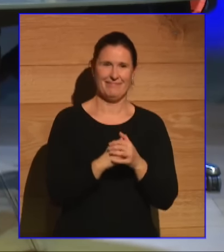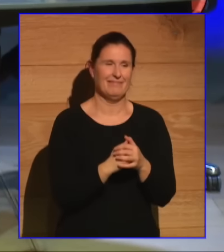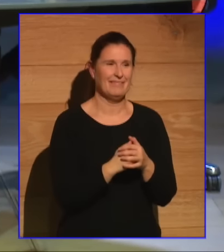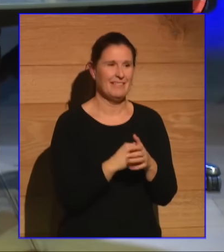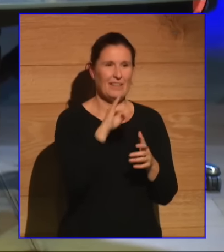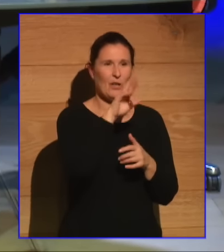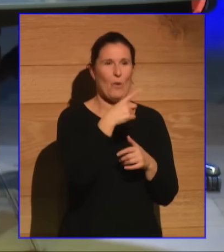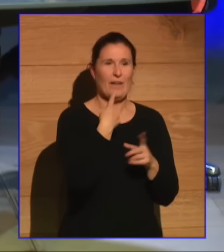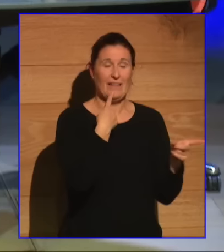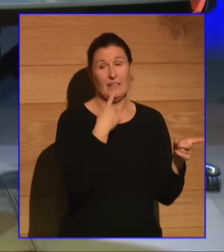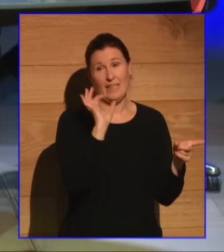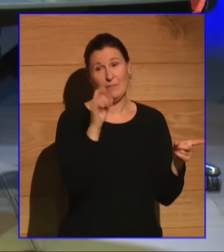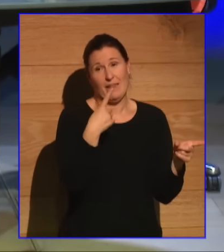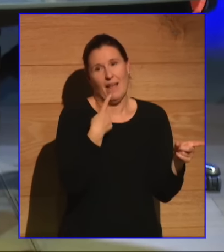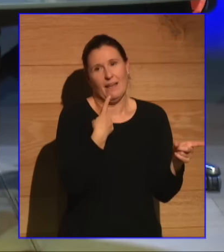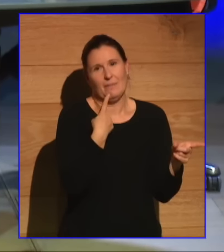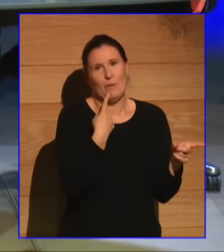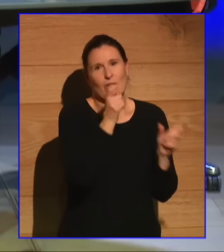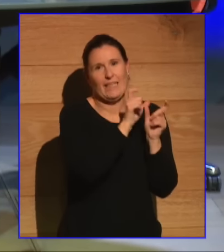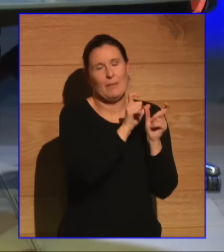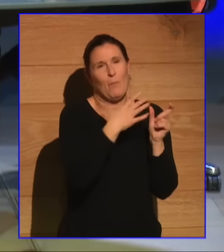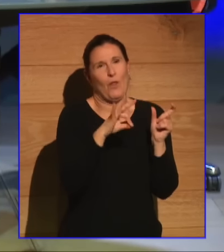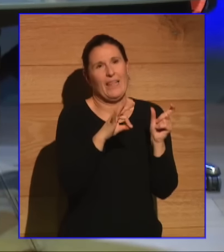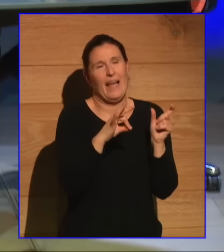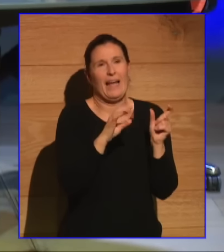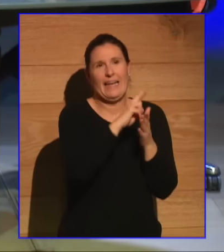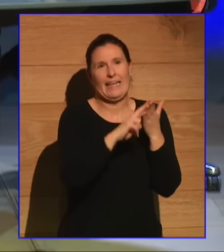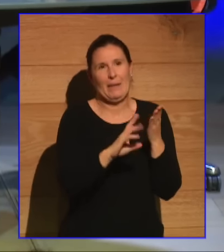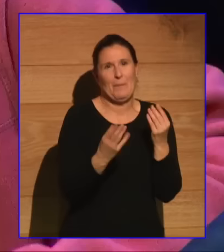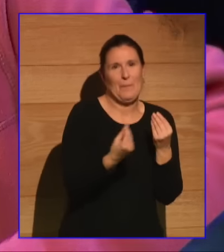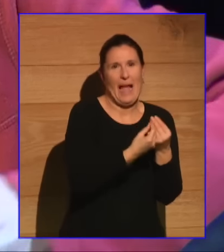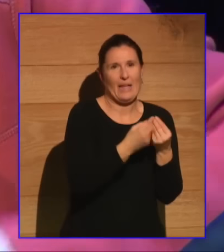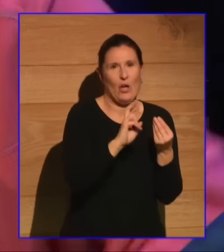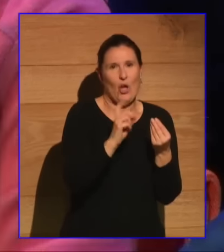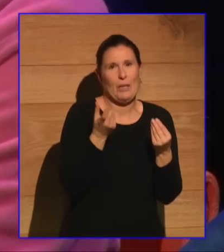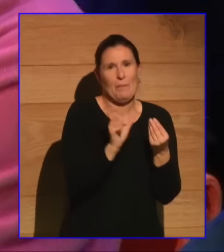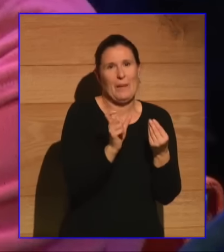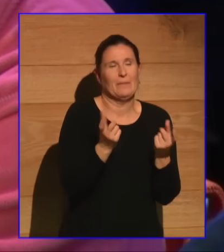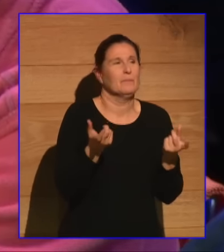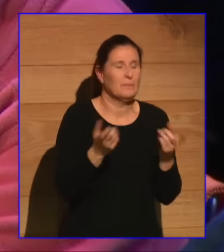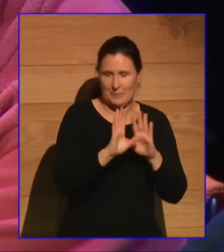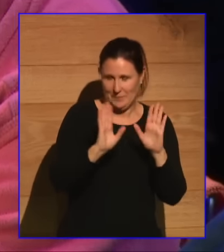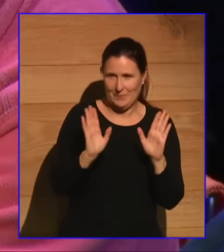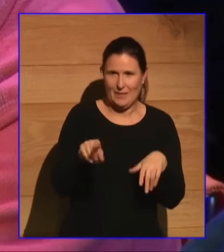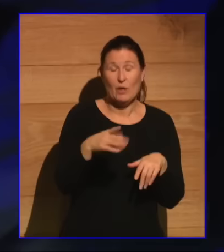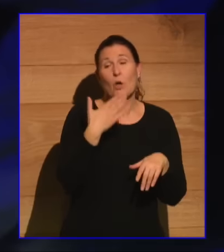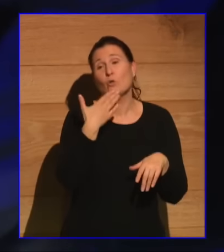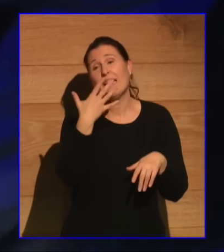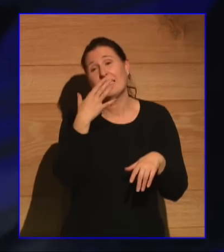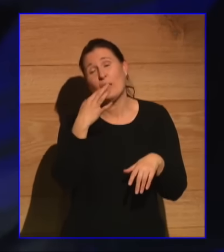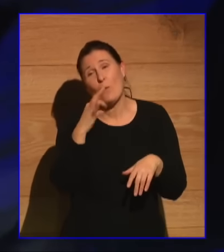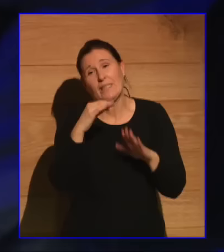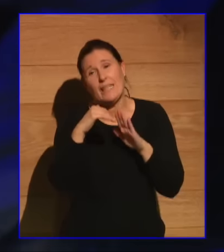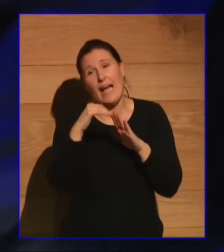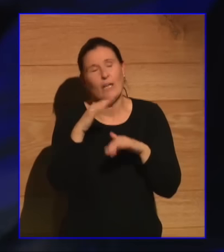tenía una rima que tenía era sensata. ¿Tú qué rimas? No, la mía no tiene ningún sentido. Vale. Te ha movido el mundo de las rimas. A ver, tú porque todavía tienes 50,